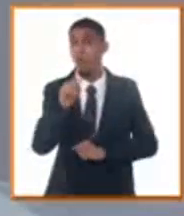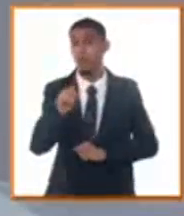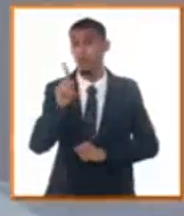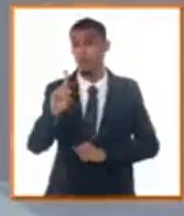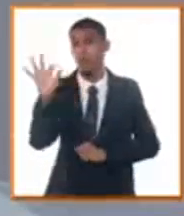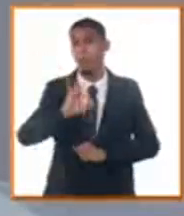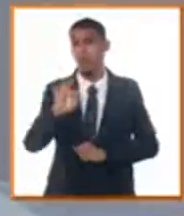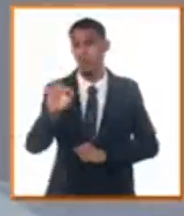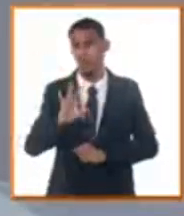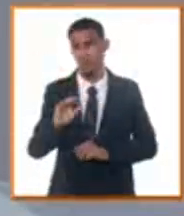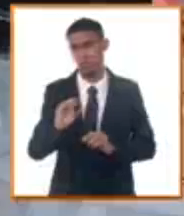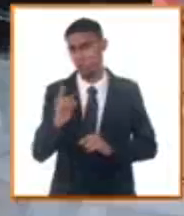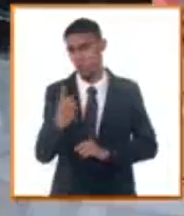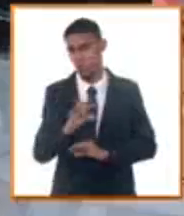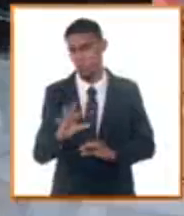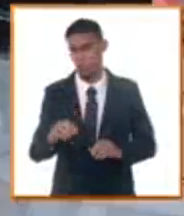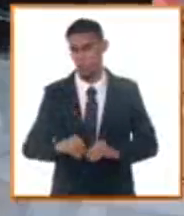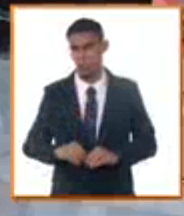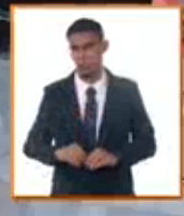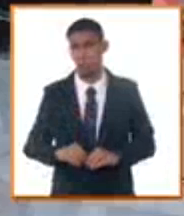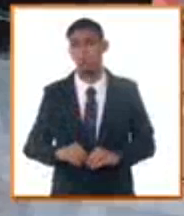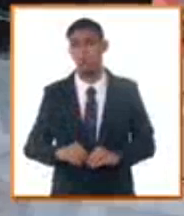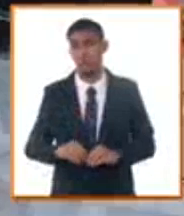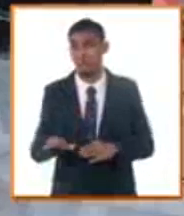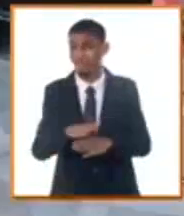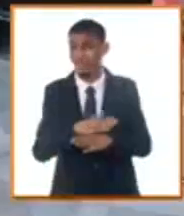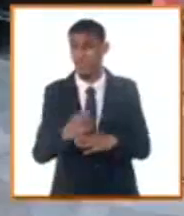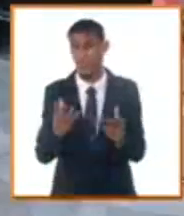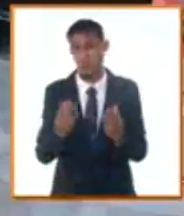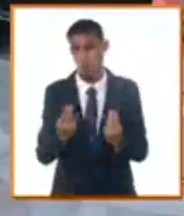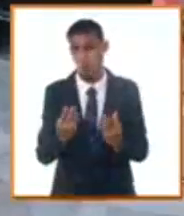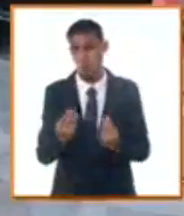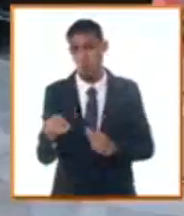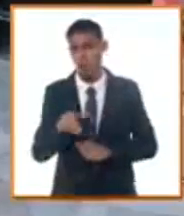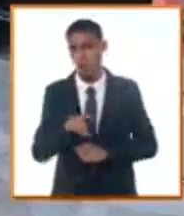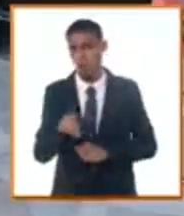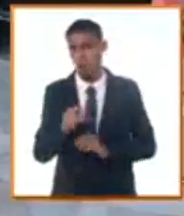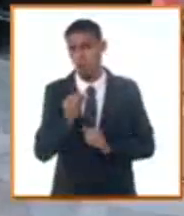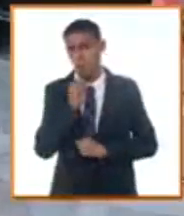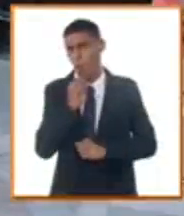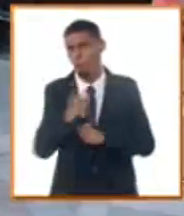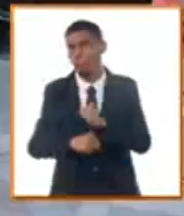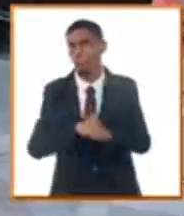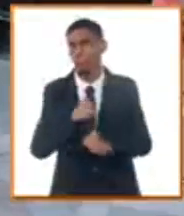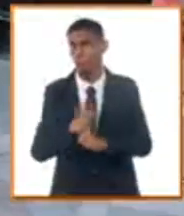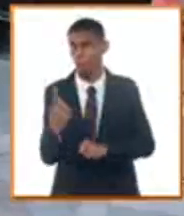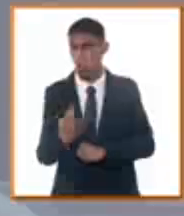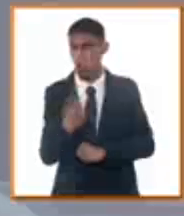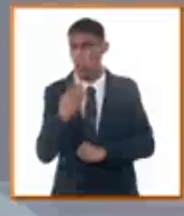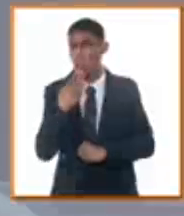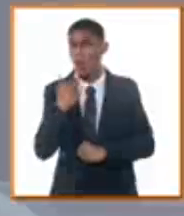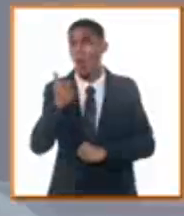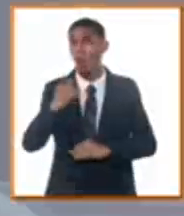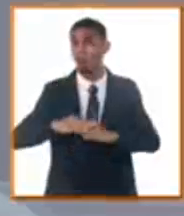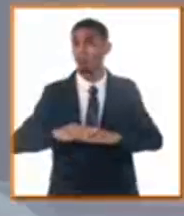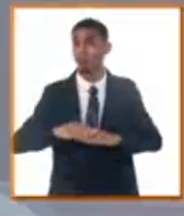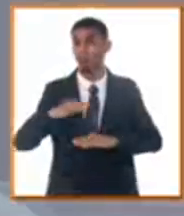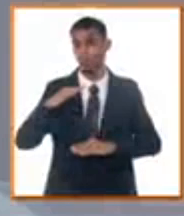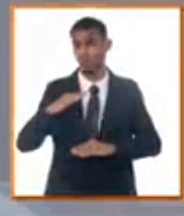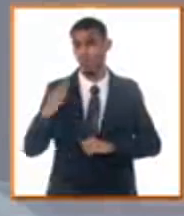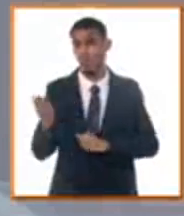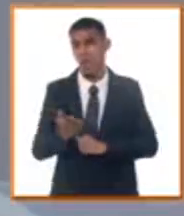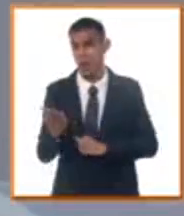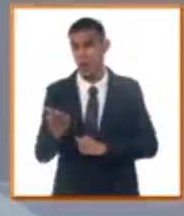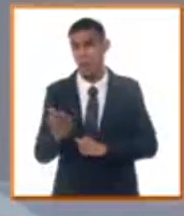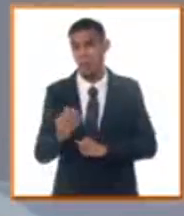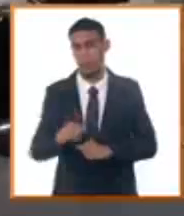ingresos. De, por tanto, de todo lo que mueve el comercio. Hay mucha potencialidad para nosotros avanzar en este